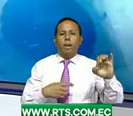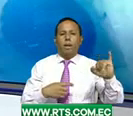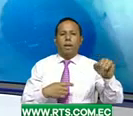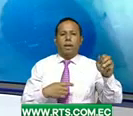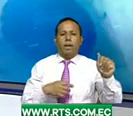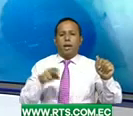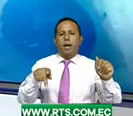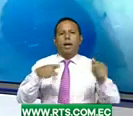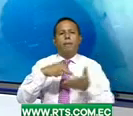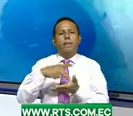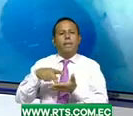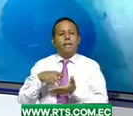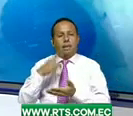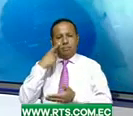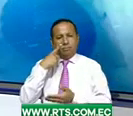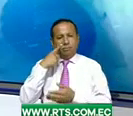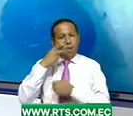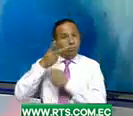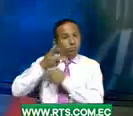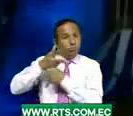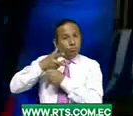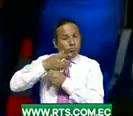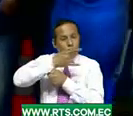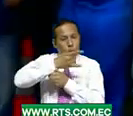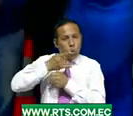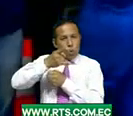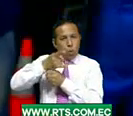por cámaras de seguridad.